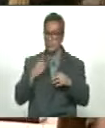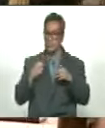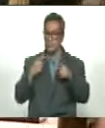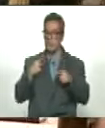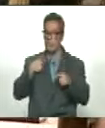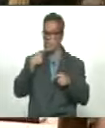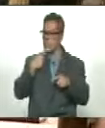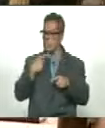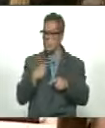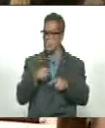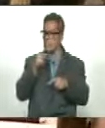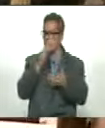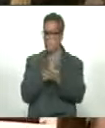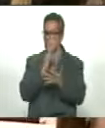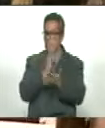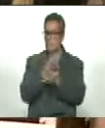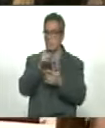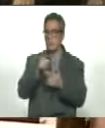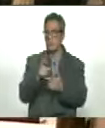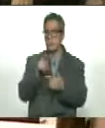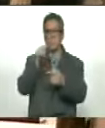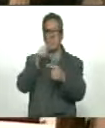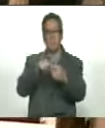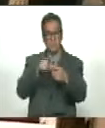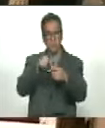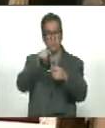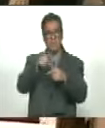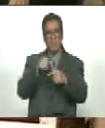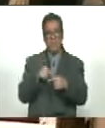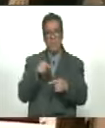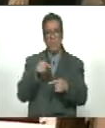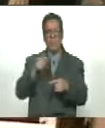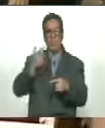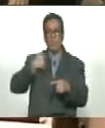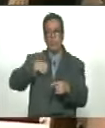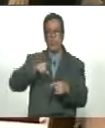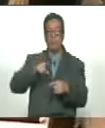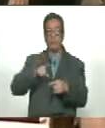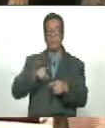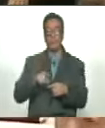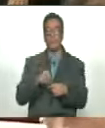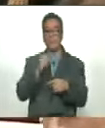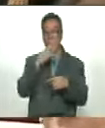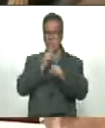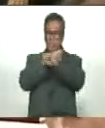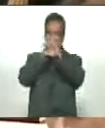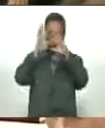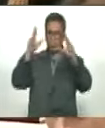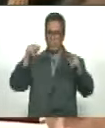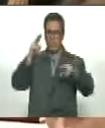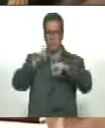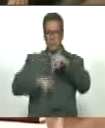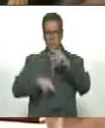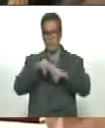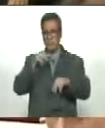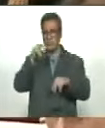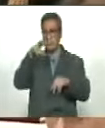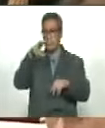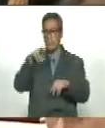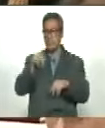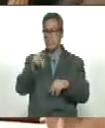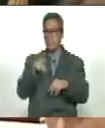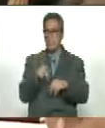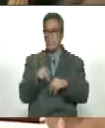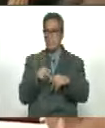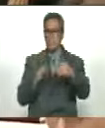por cierto, siempre conceptualizamos lo que tenemos bien clara la formación. No es